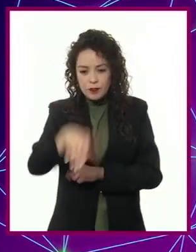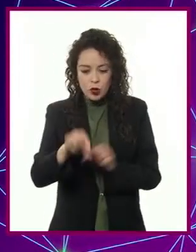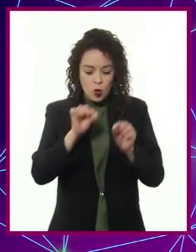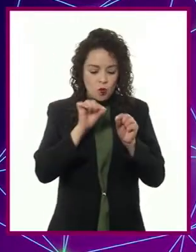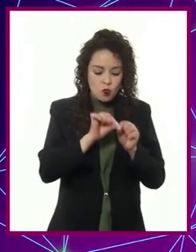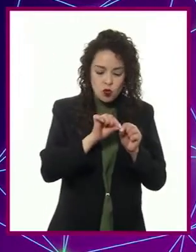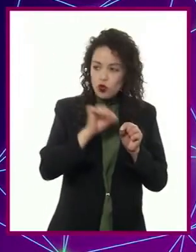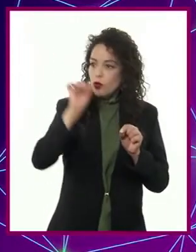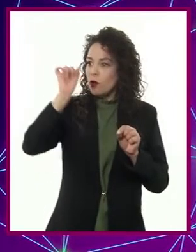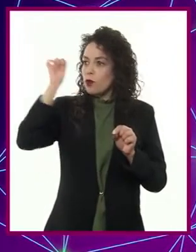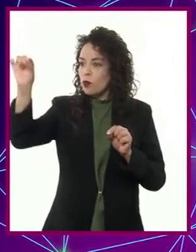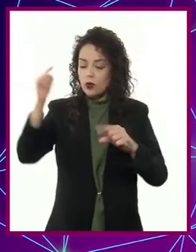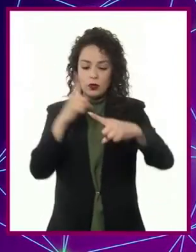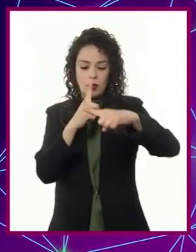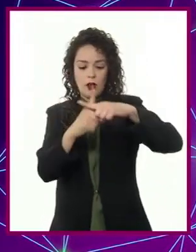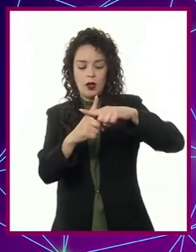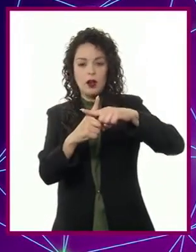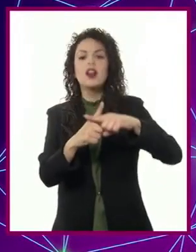plano cartesiano.